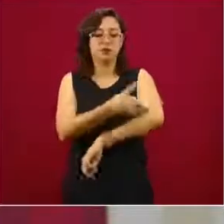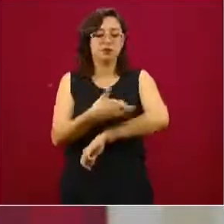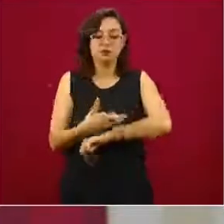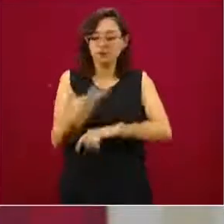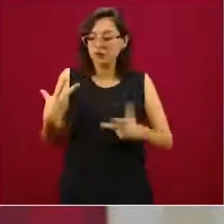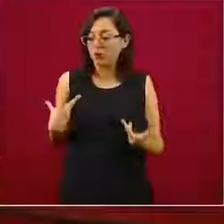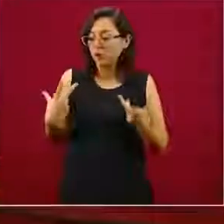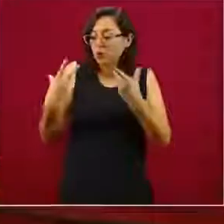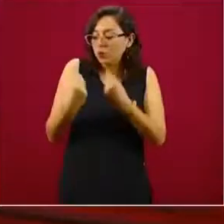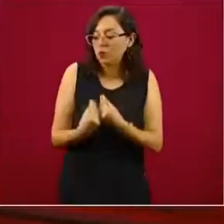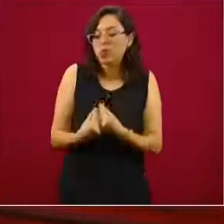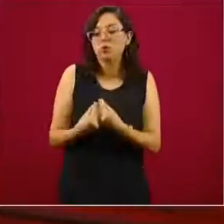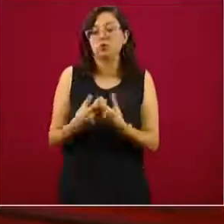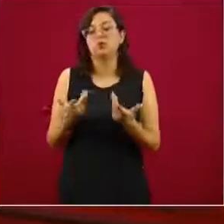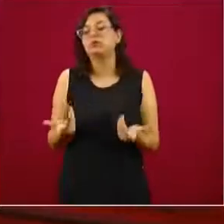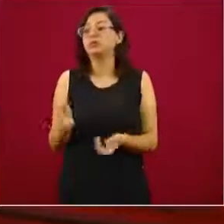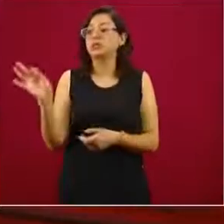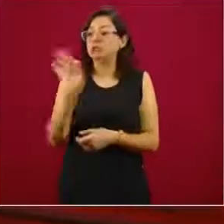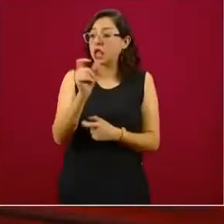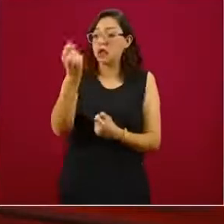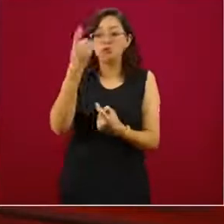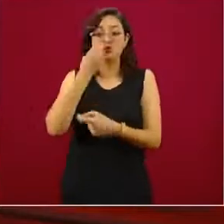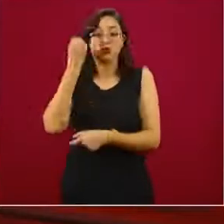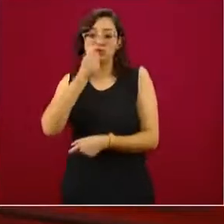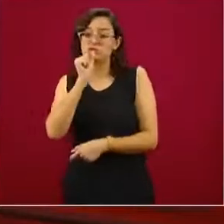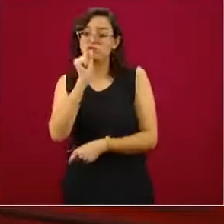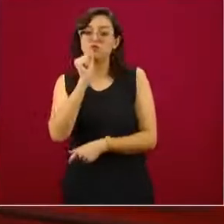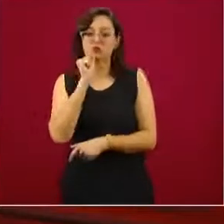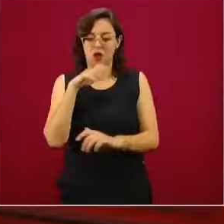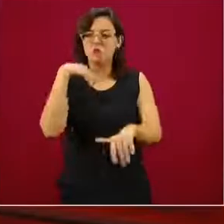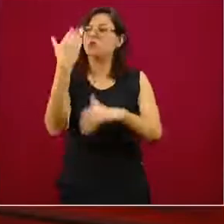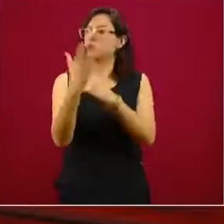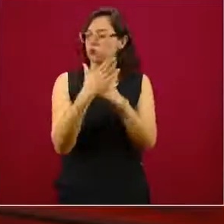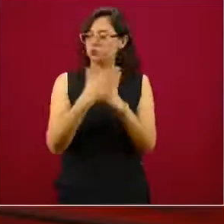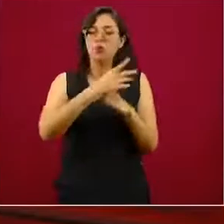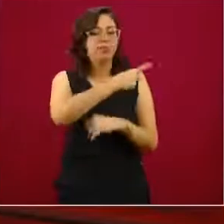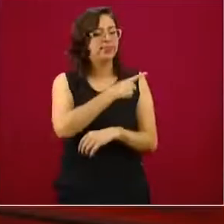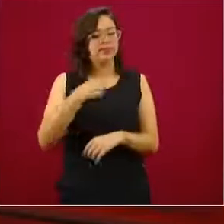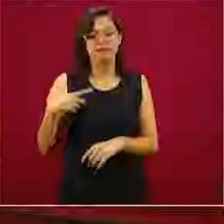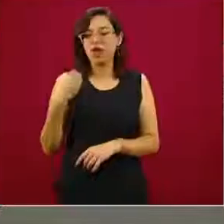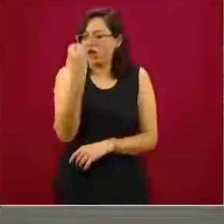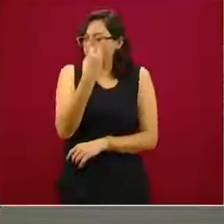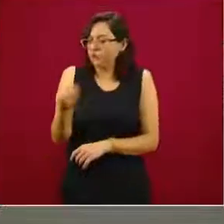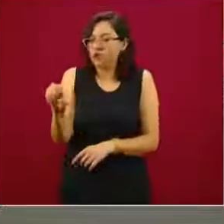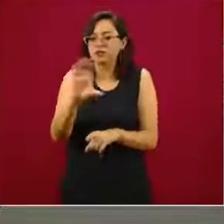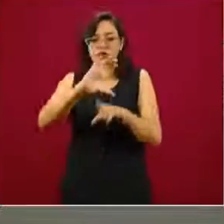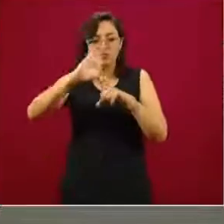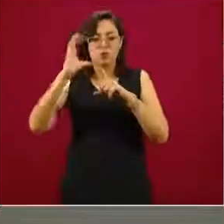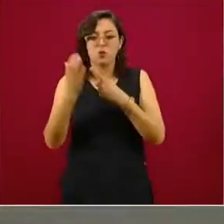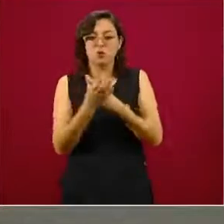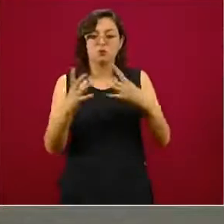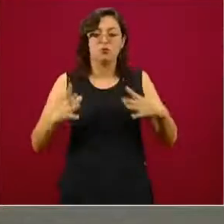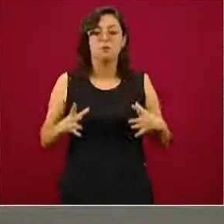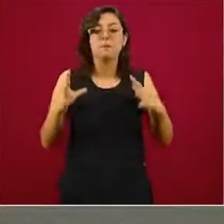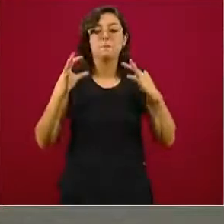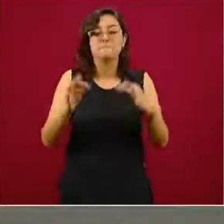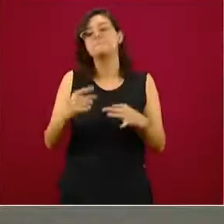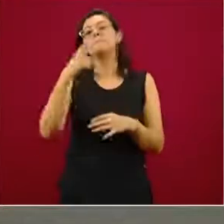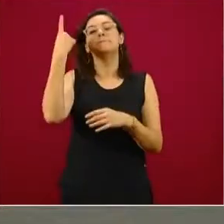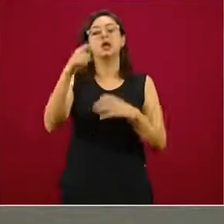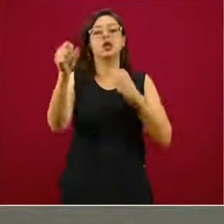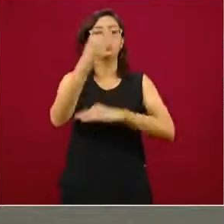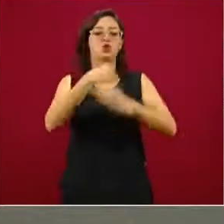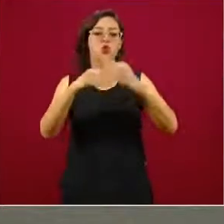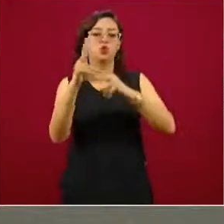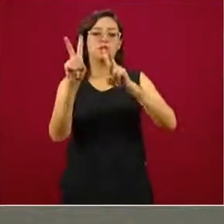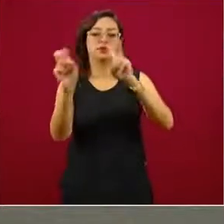Y las escuelas que por alguna razón no lo hicieron, lo van a hacer ahora al regresar, para tomar en sus manos todo el